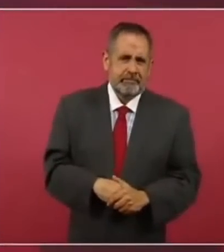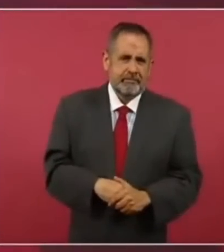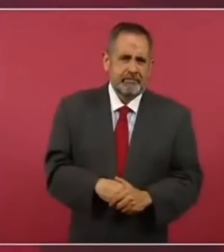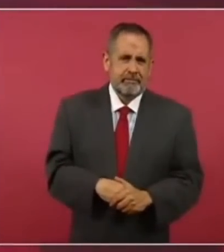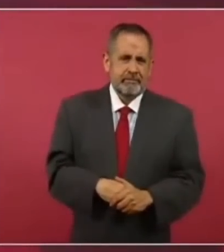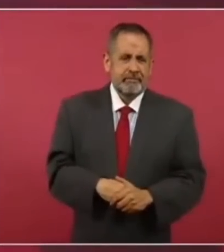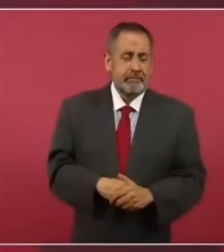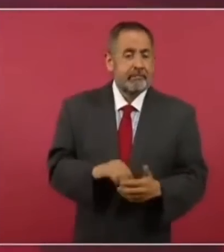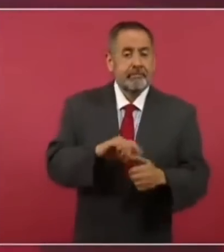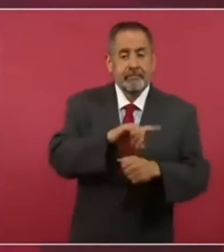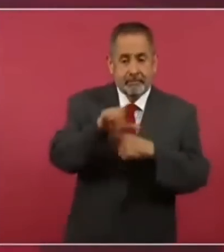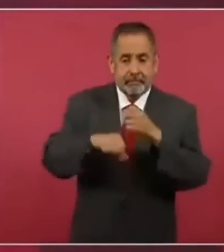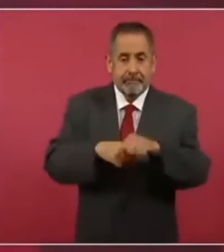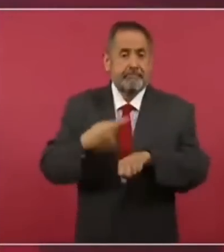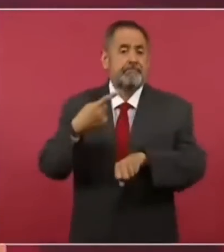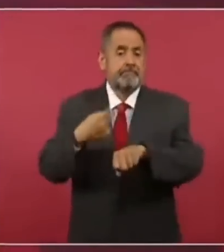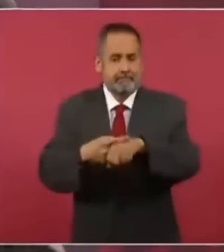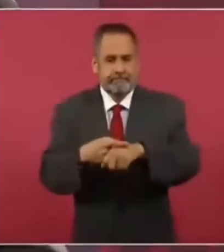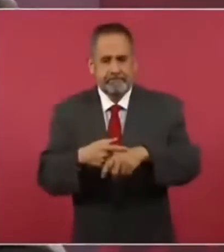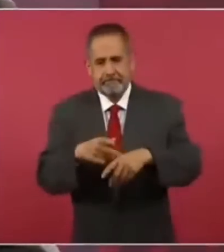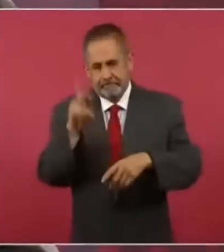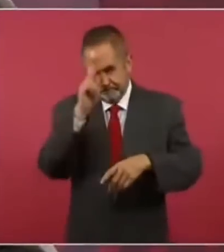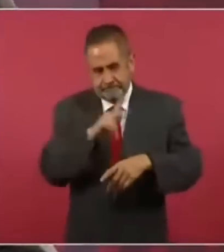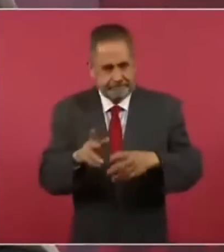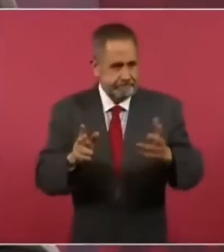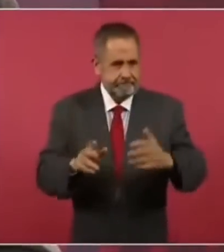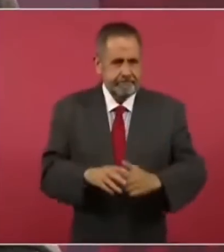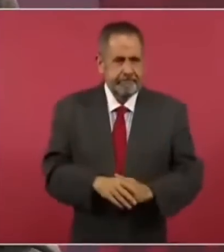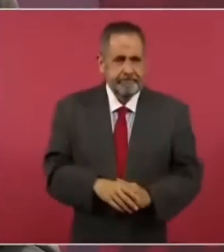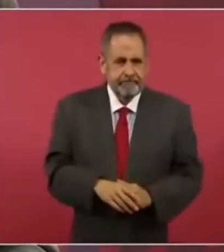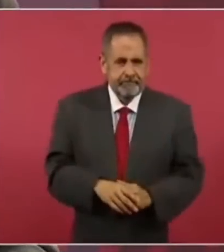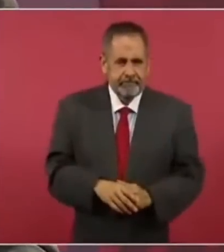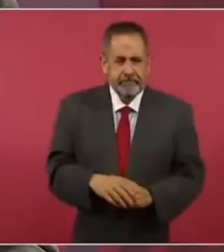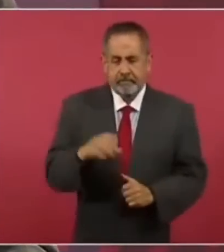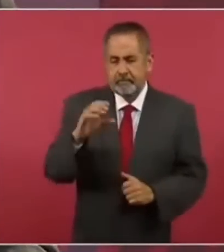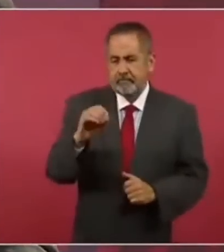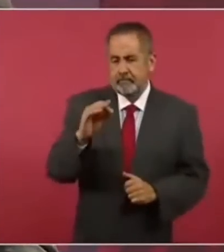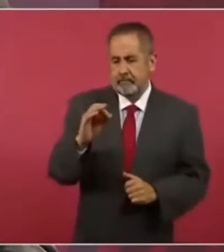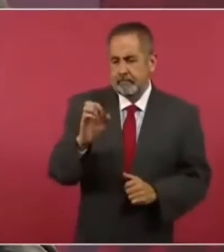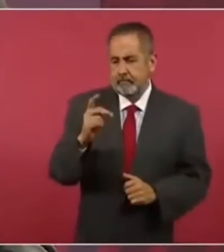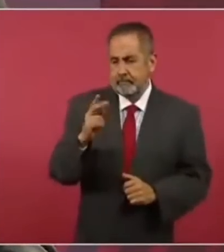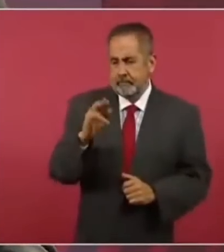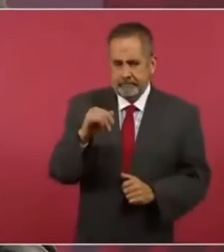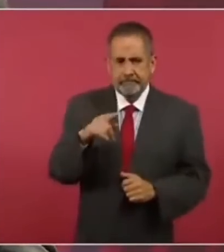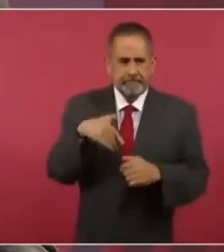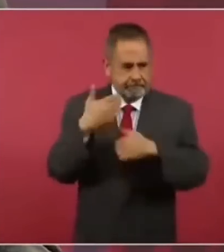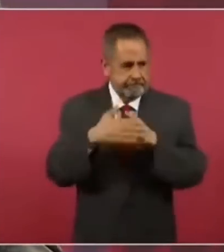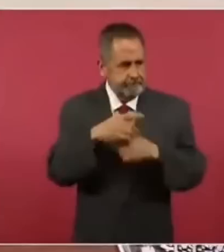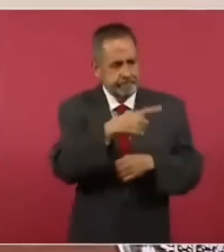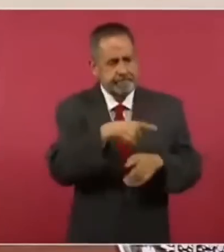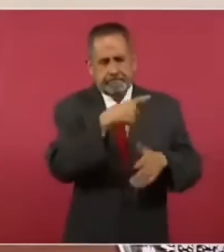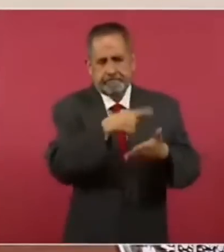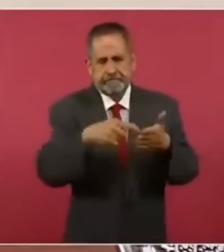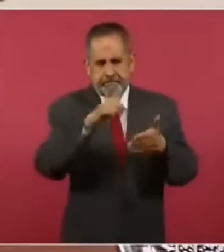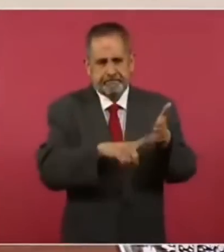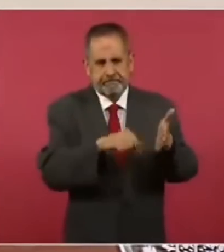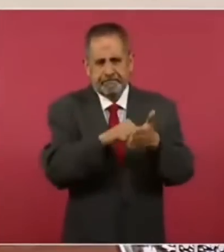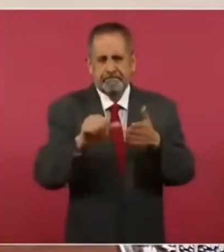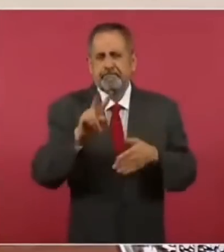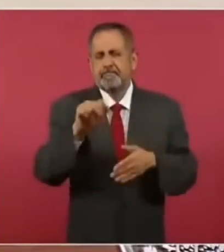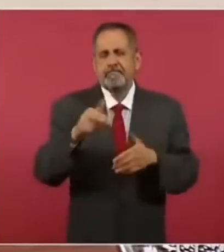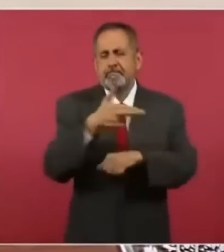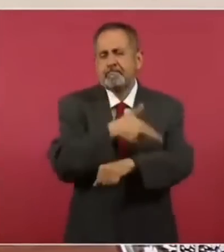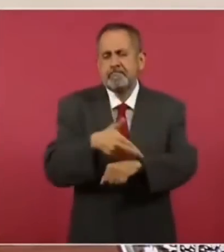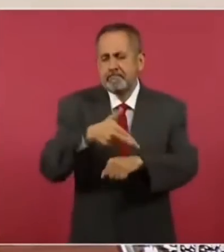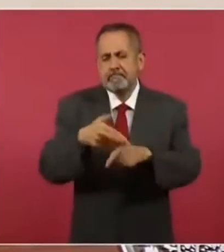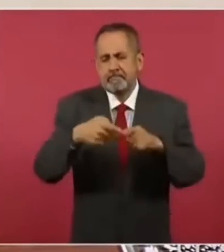De los efectos secundarios. Pues ya el COFEPRIS va a suspender eso, o está en